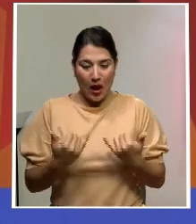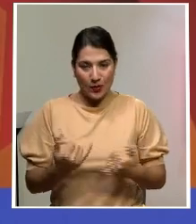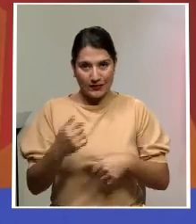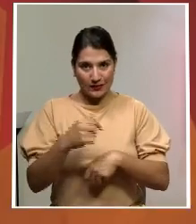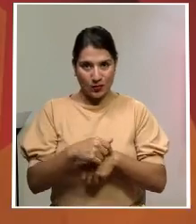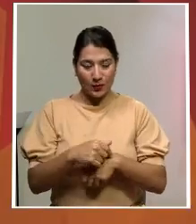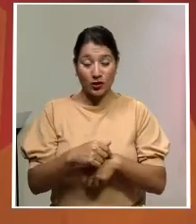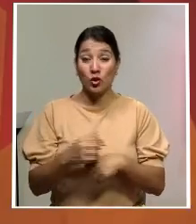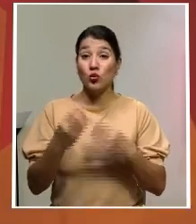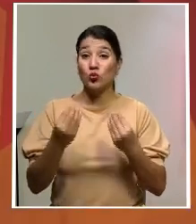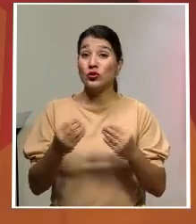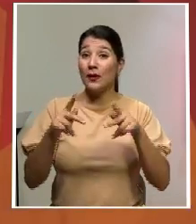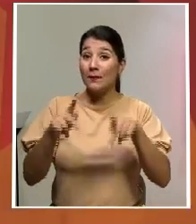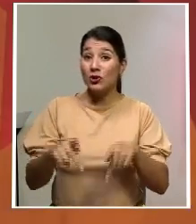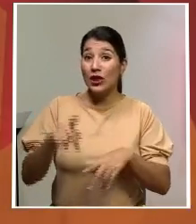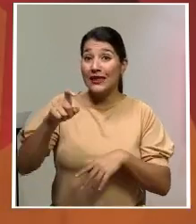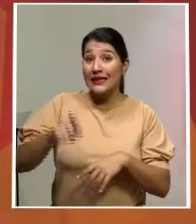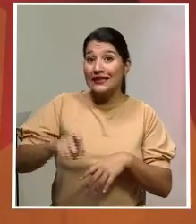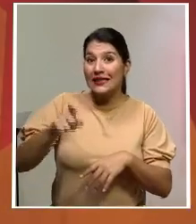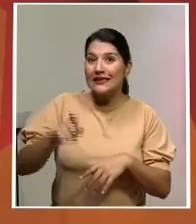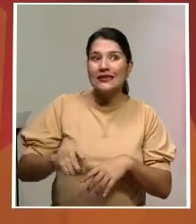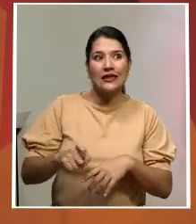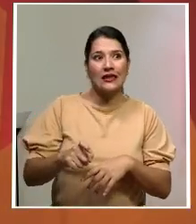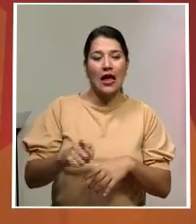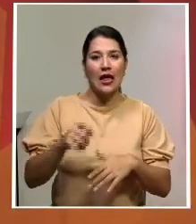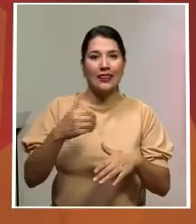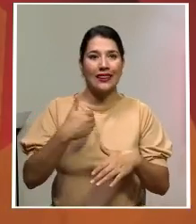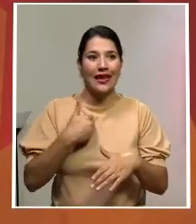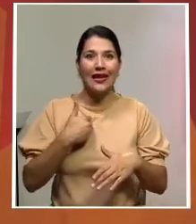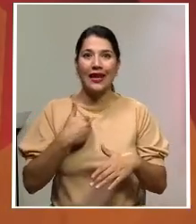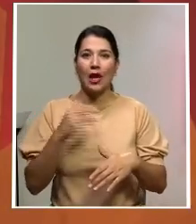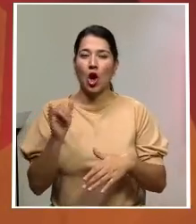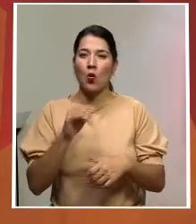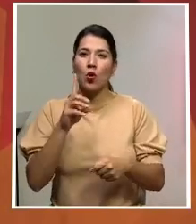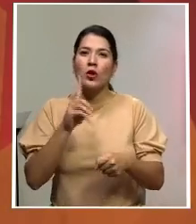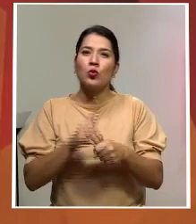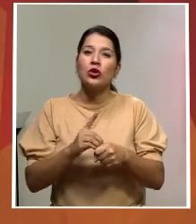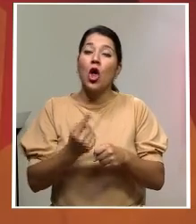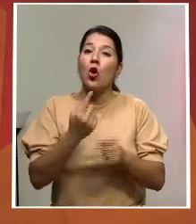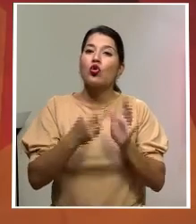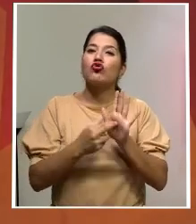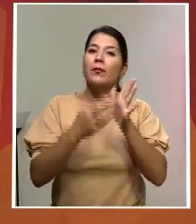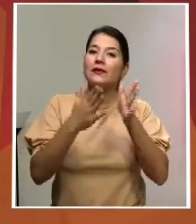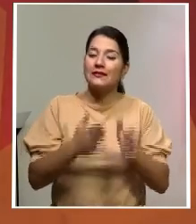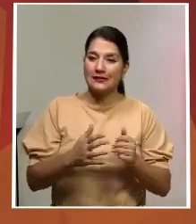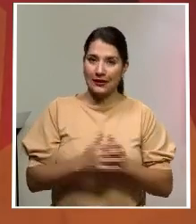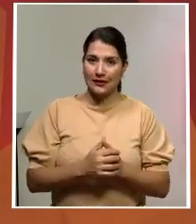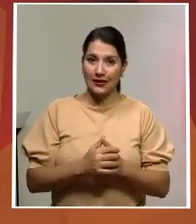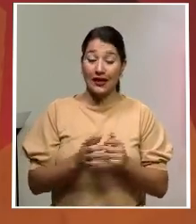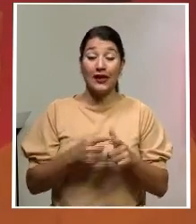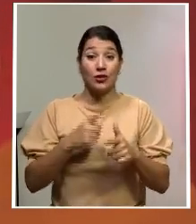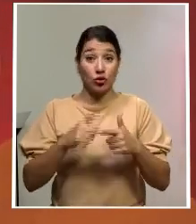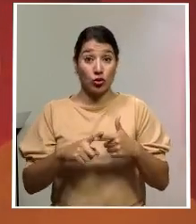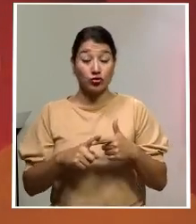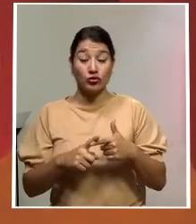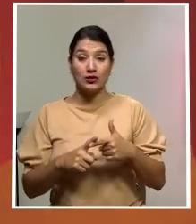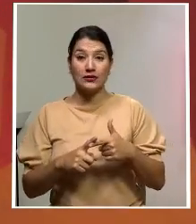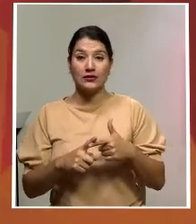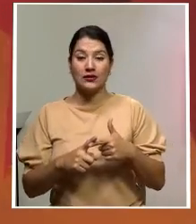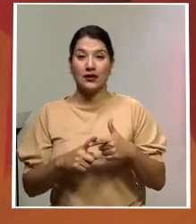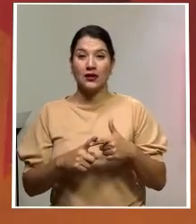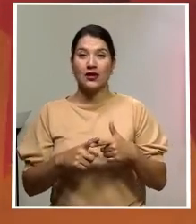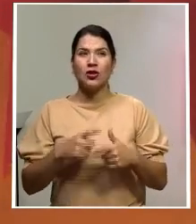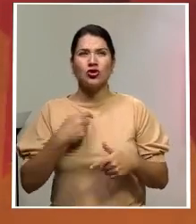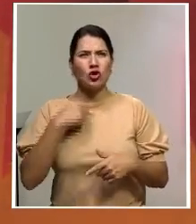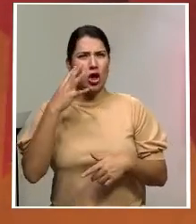sí necesita que alguien los represente y que nuestra voz sea escuchada, ¿no? Entonces, te digo, más allá de, creo